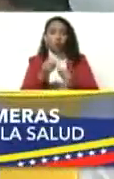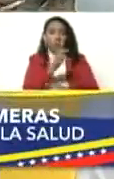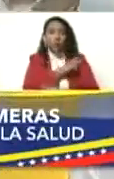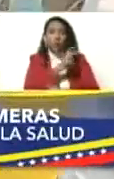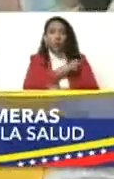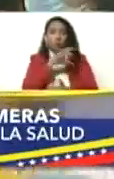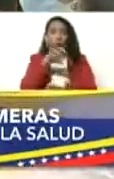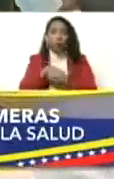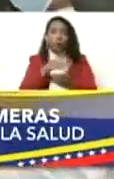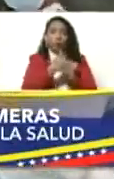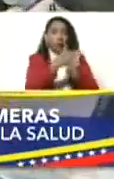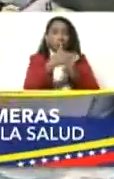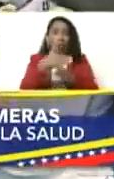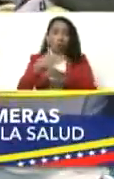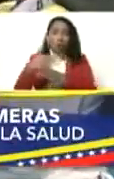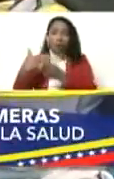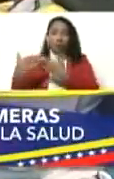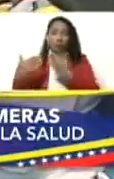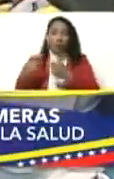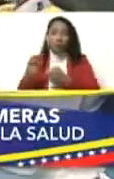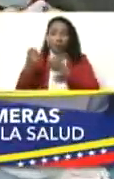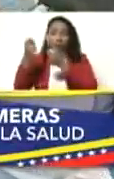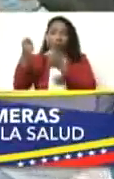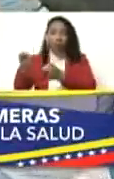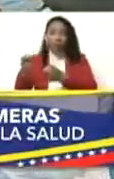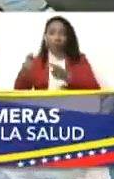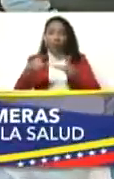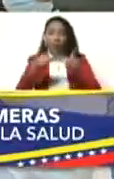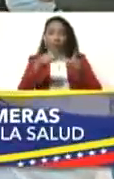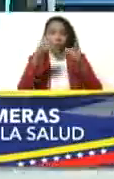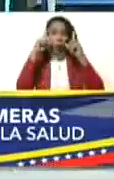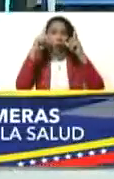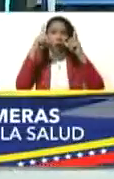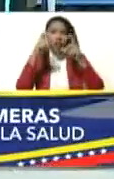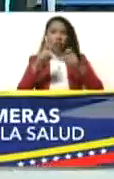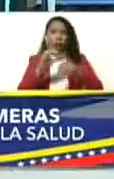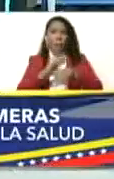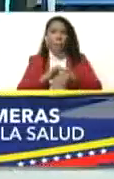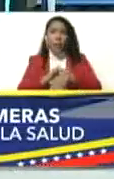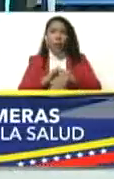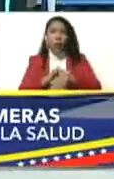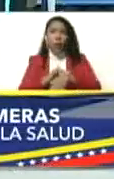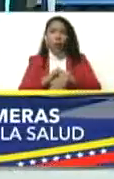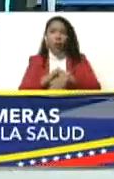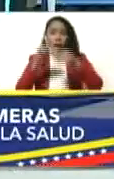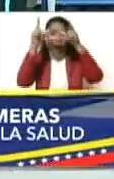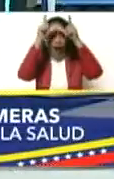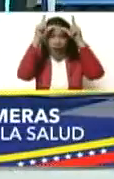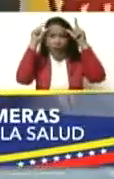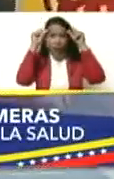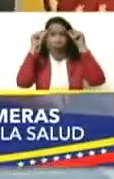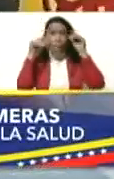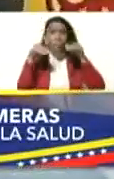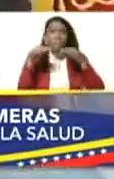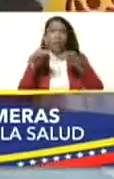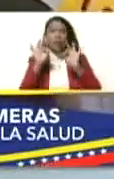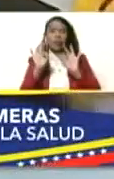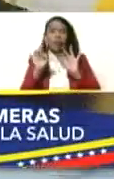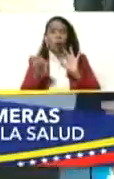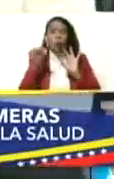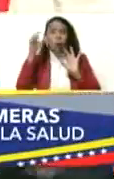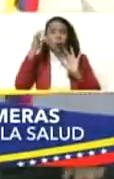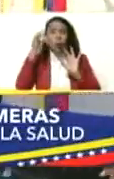Estado compartiendo y entregando los títulos a los nuevos profesionales, nuevos médicos y enfermeros especialistas que el día de hoy se